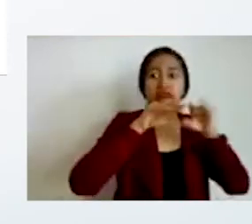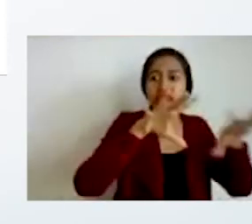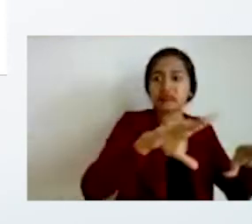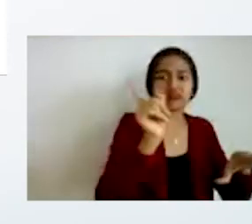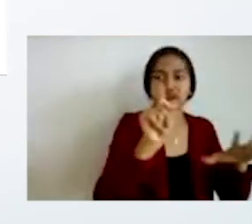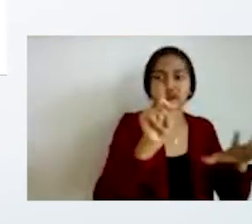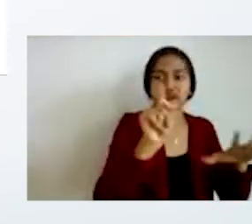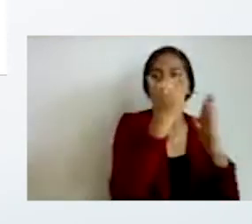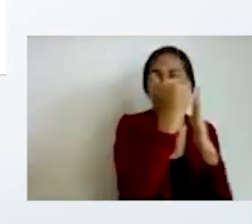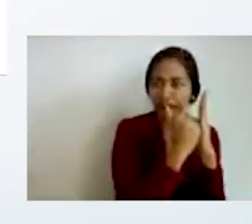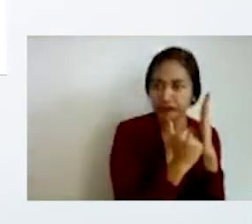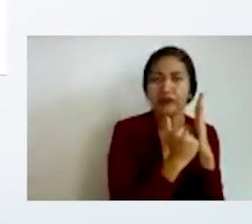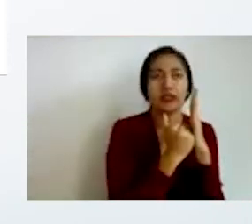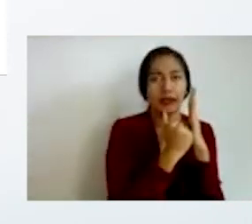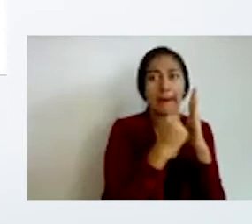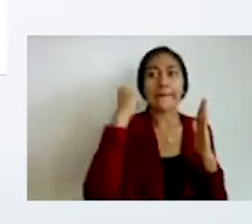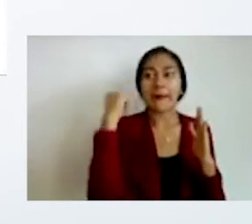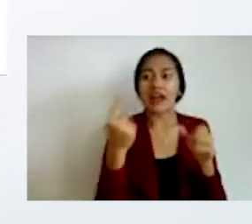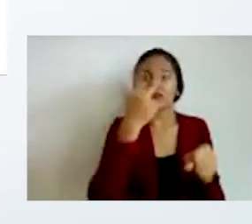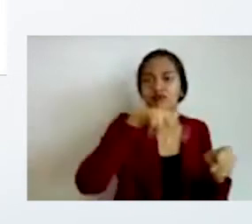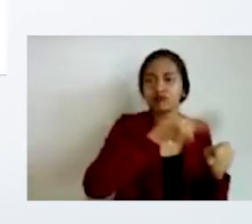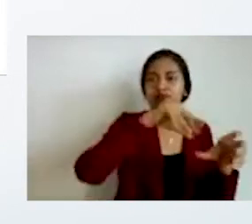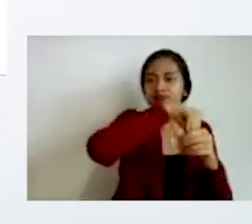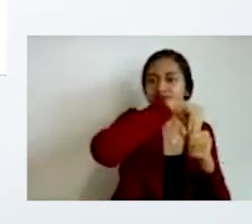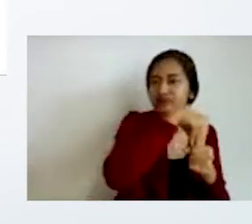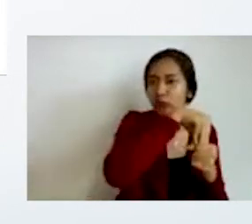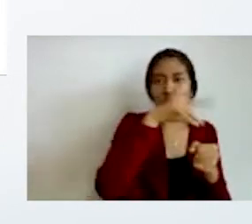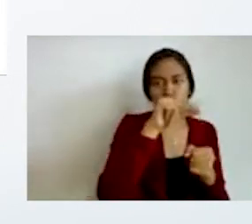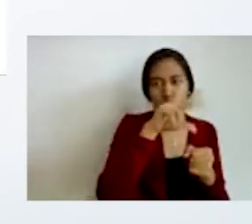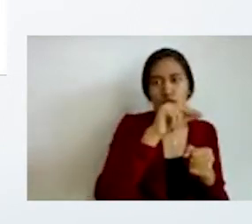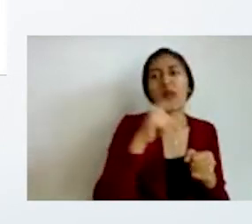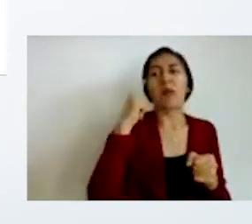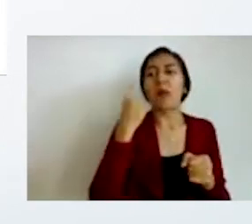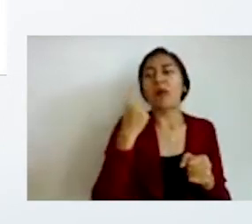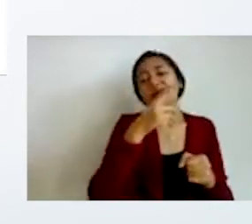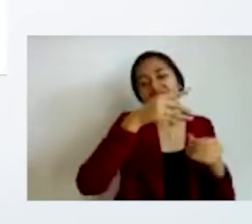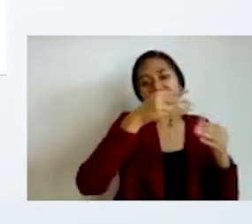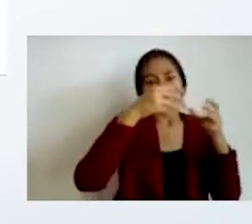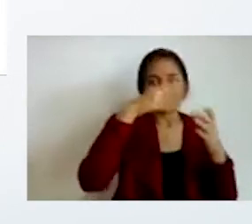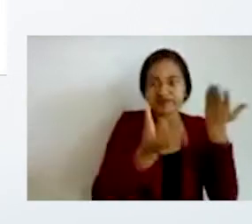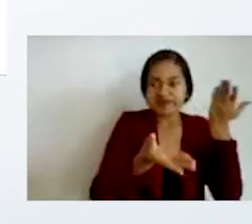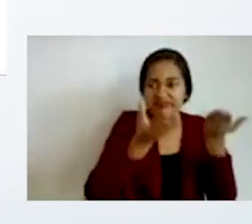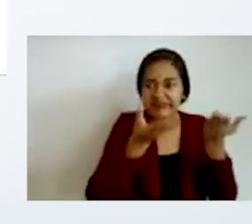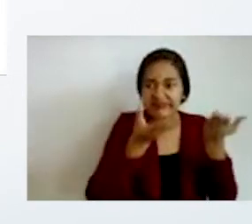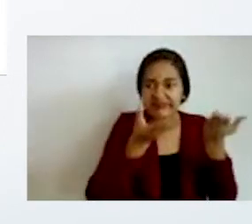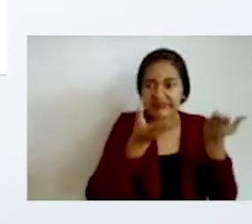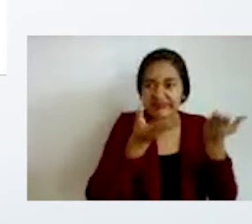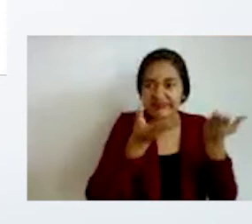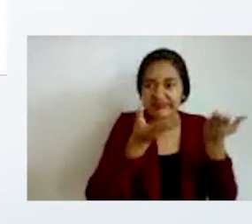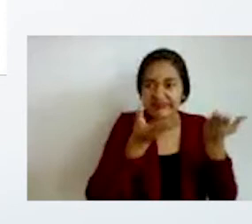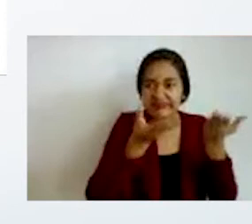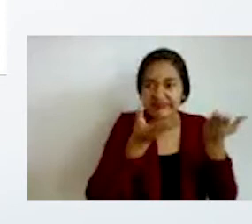lo que hasta entonces llamábamos vida normal. En ese momento, todos al tener que